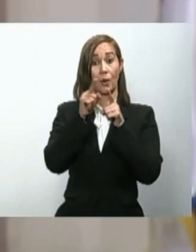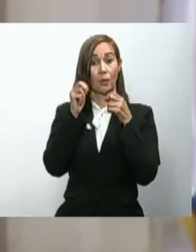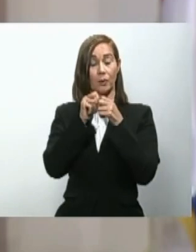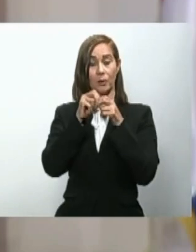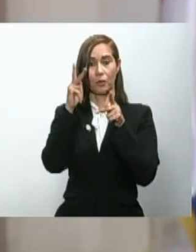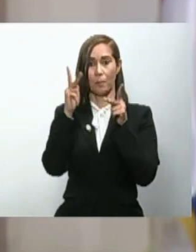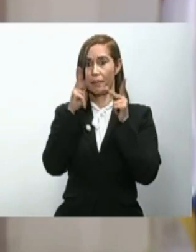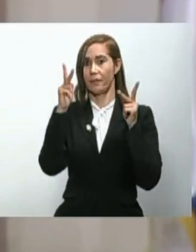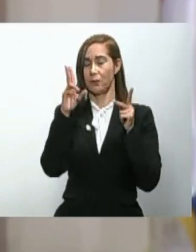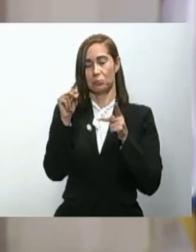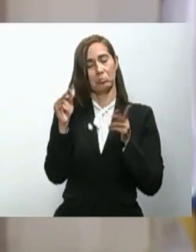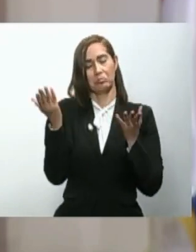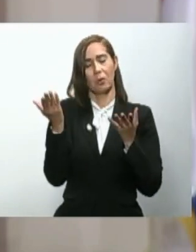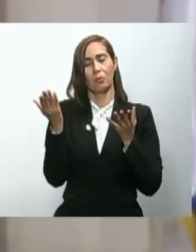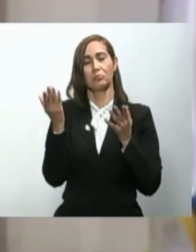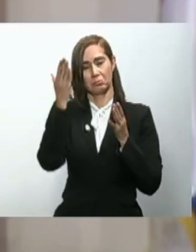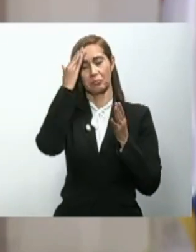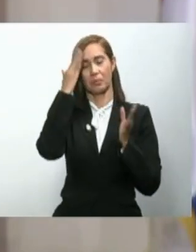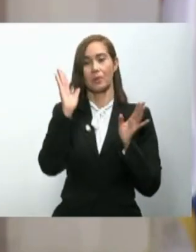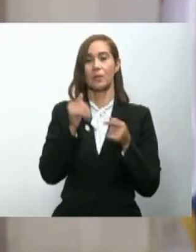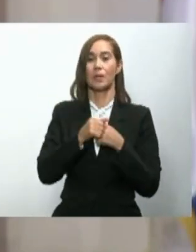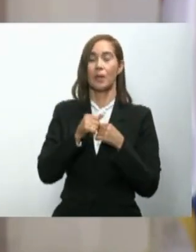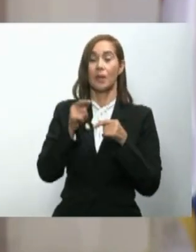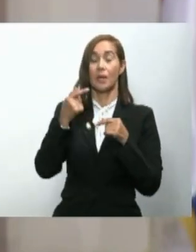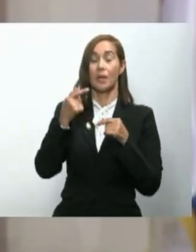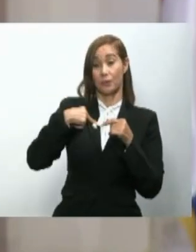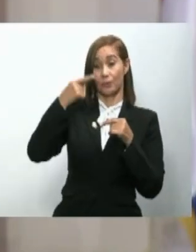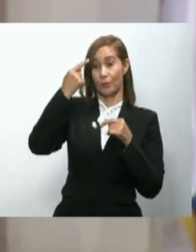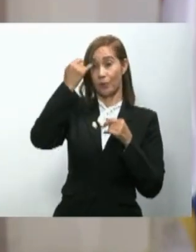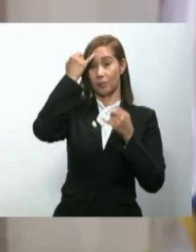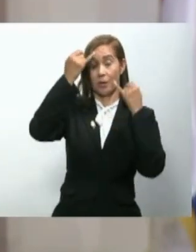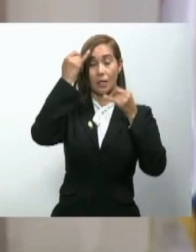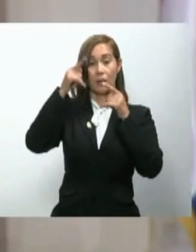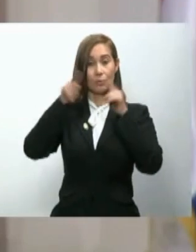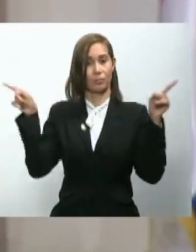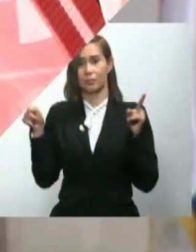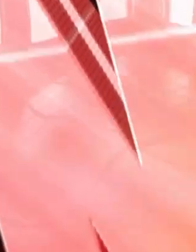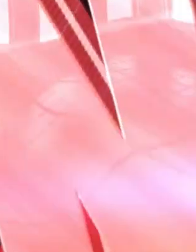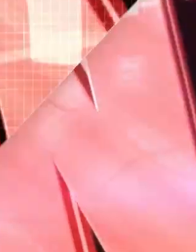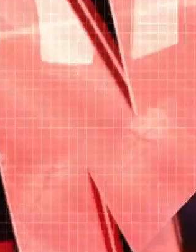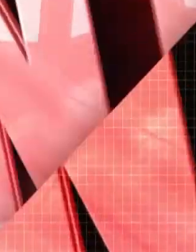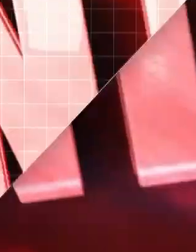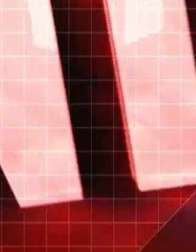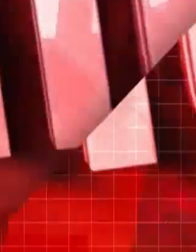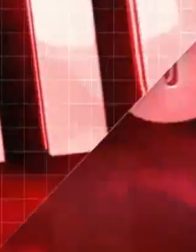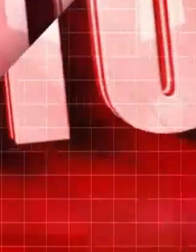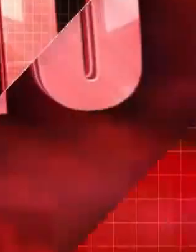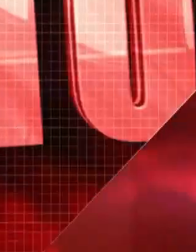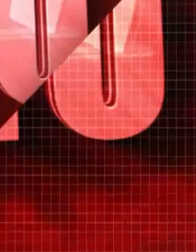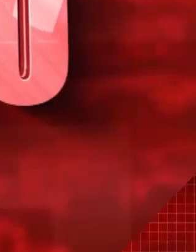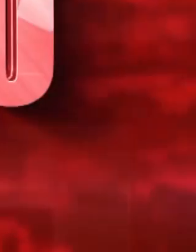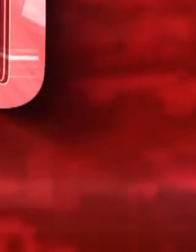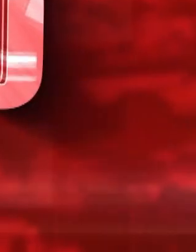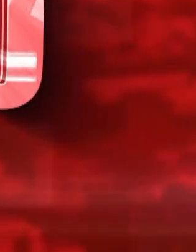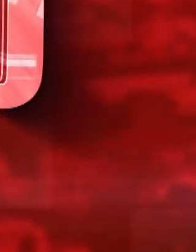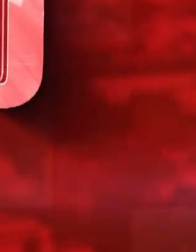momento, Baloy. Entre a los usuarios nadie los representa. Perdón, de último momento, Baloy. Recuerden que tenemos muchas cosas hoy. Ciertamente esta